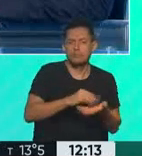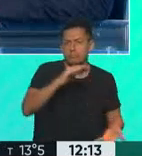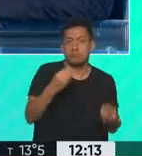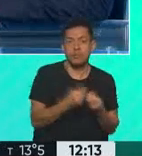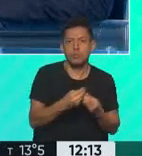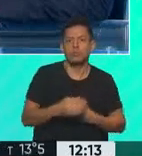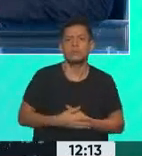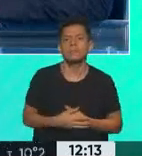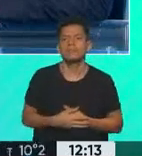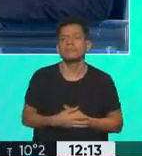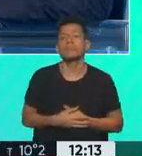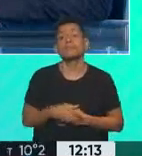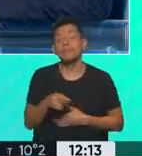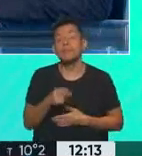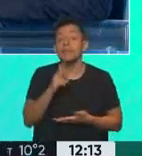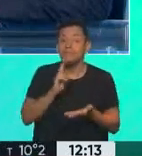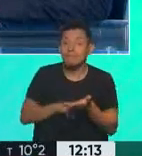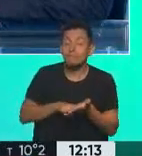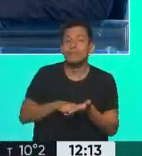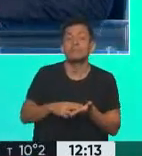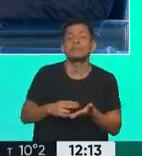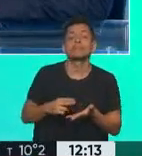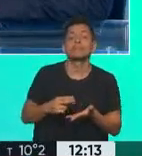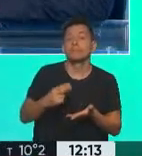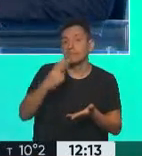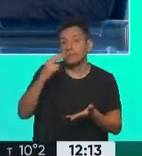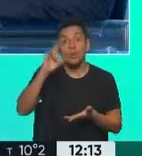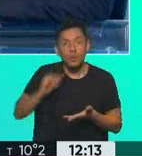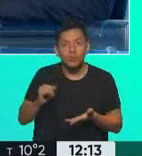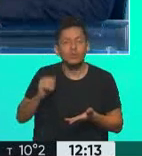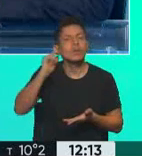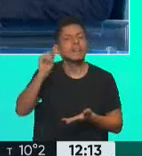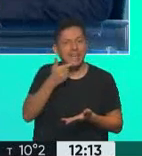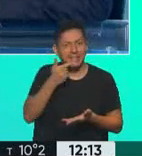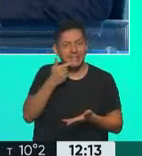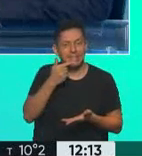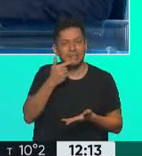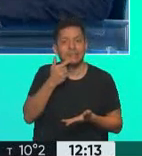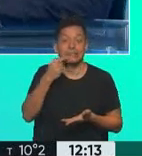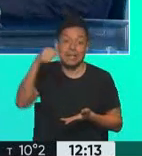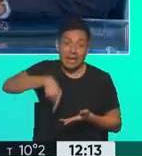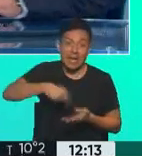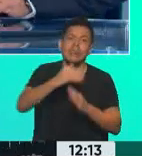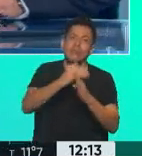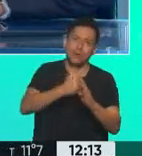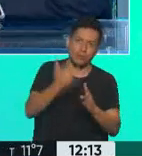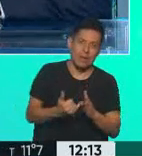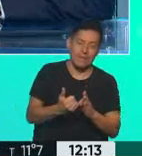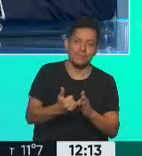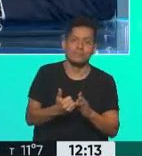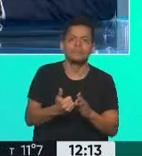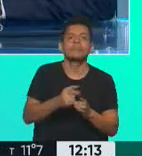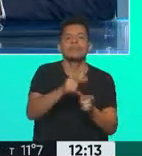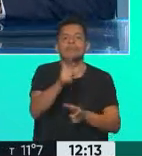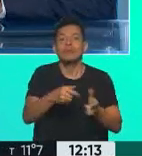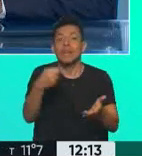subsidios a la tarifa de electricidad y gas, es decir, a la rebaja que tiene de alguna forma el público al